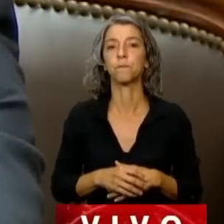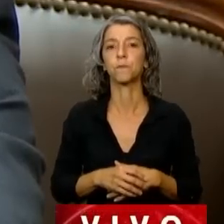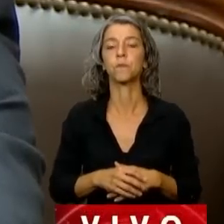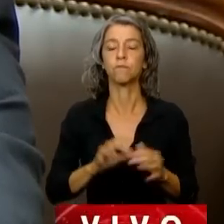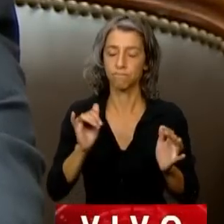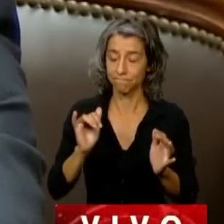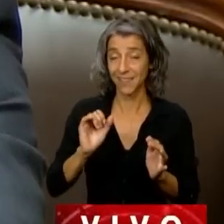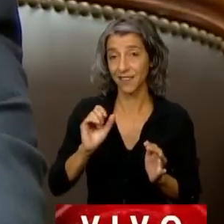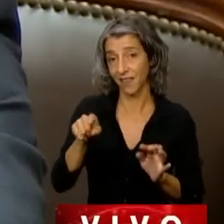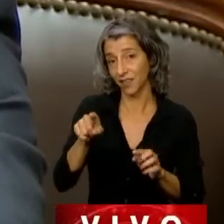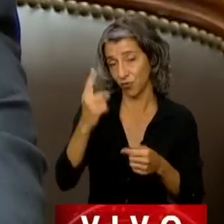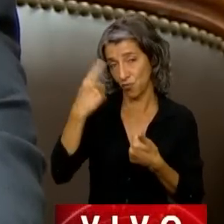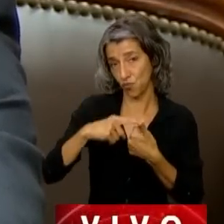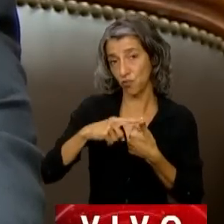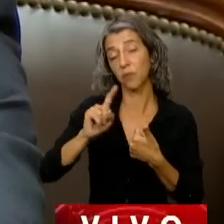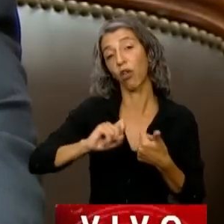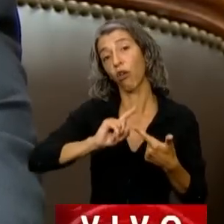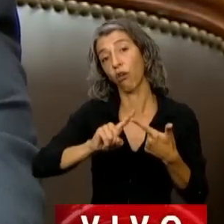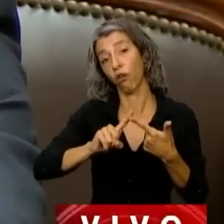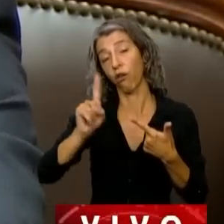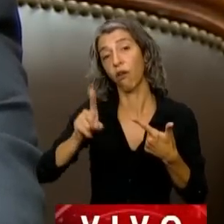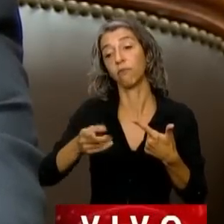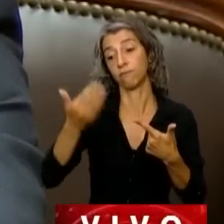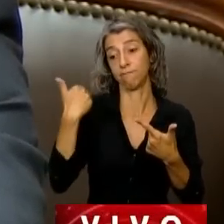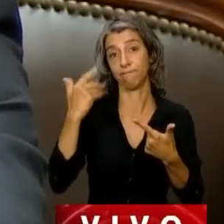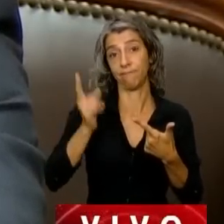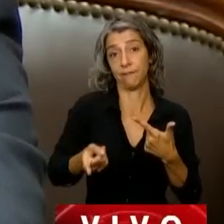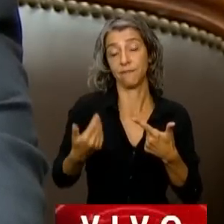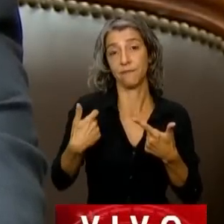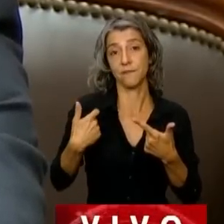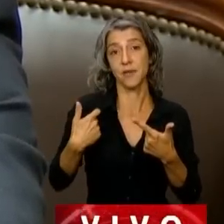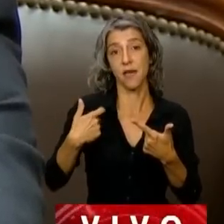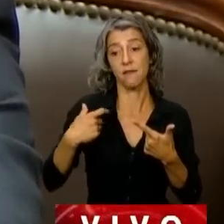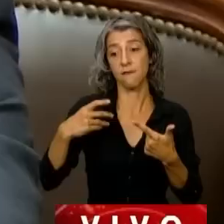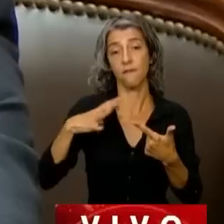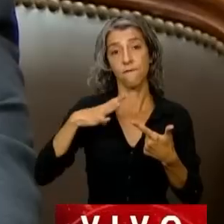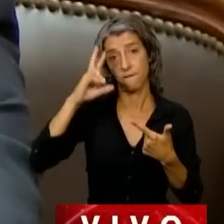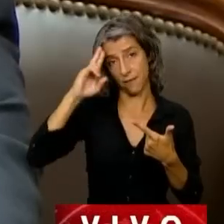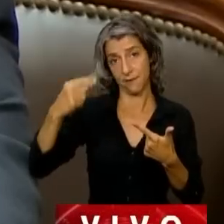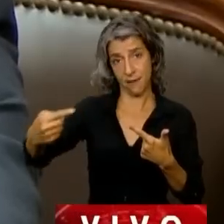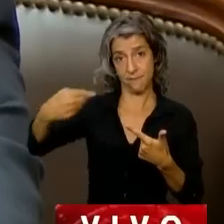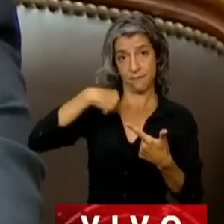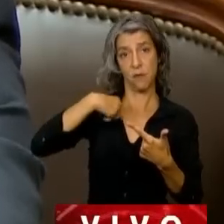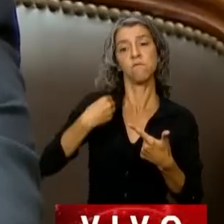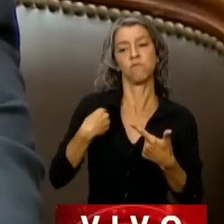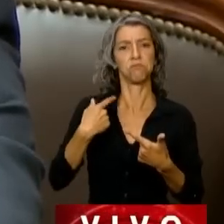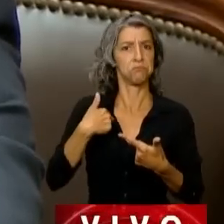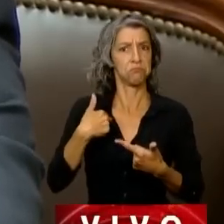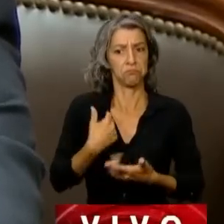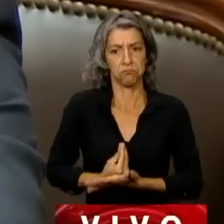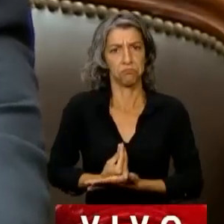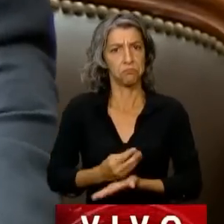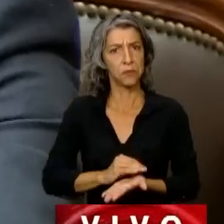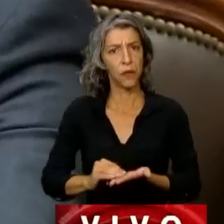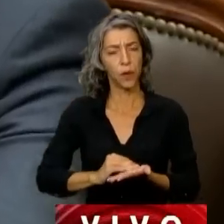este recinto, ese que se me ha faltado en mi carácter de legislador, de diputado de la Nación